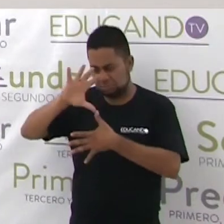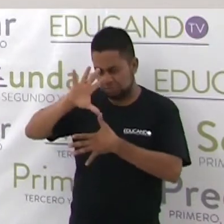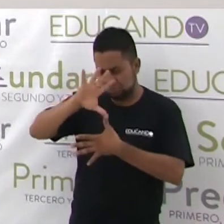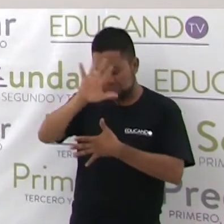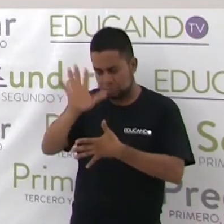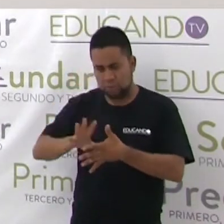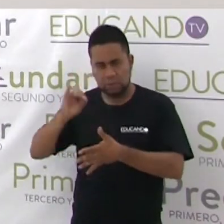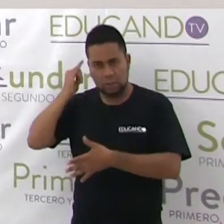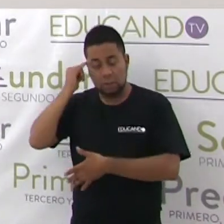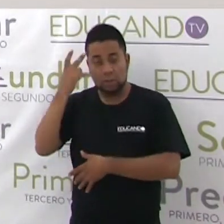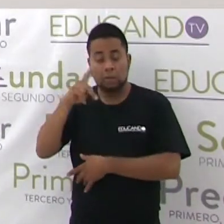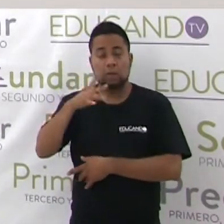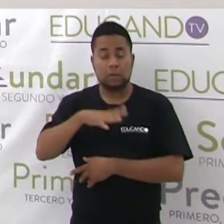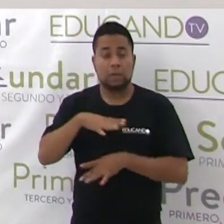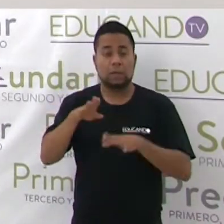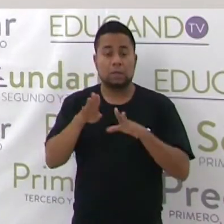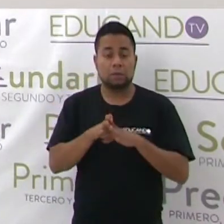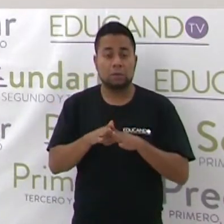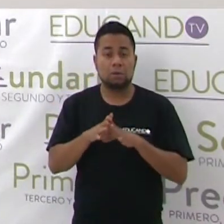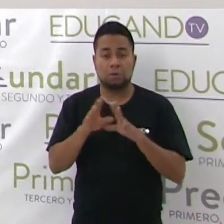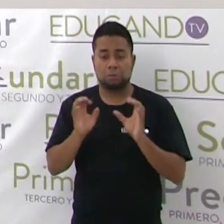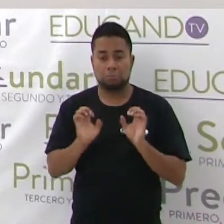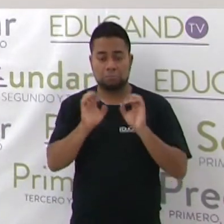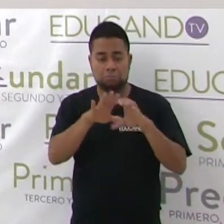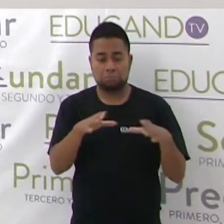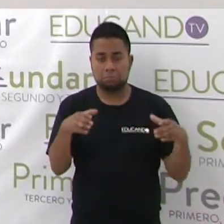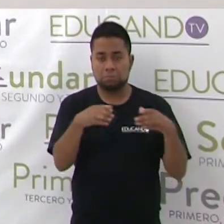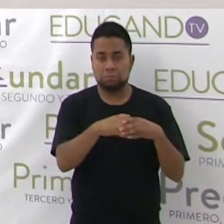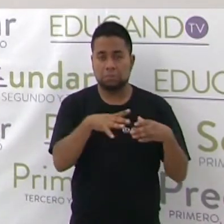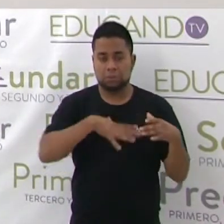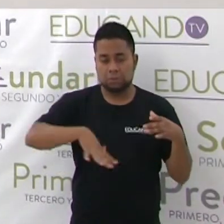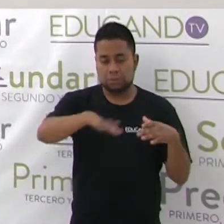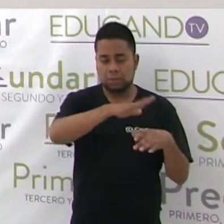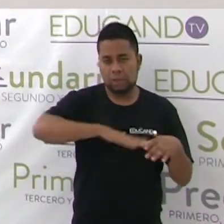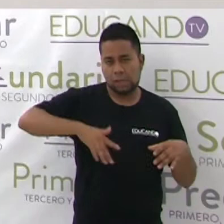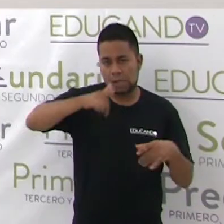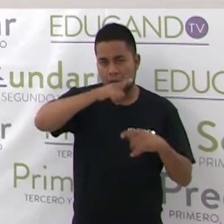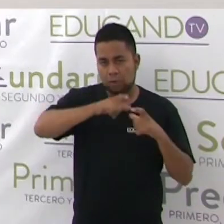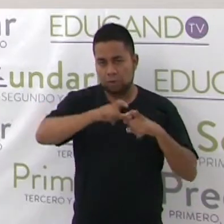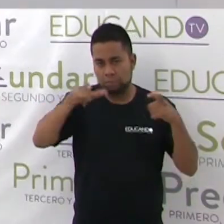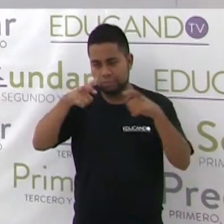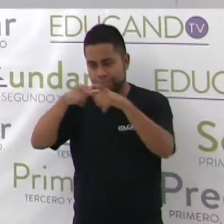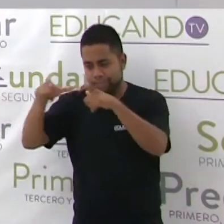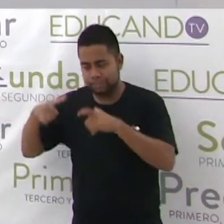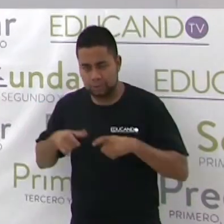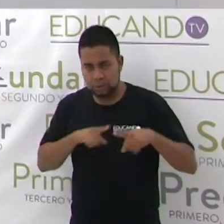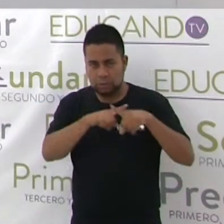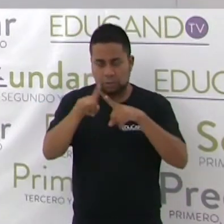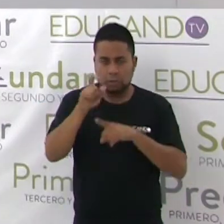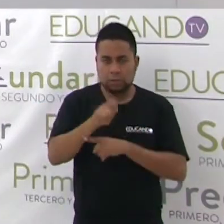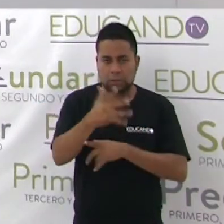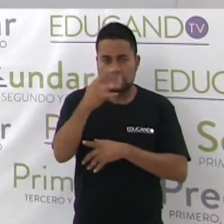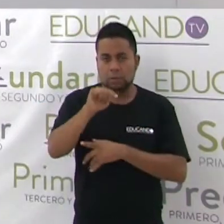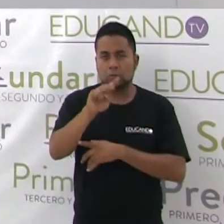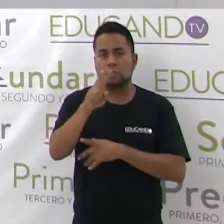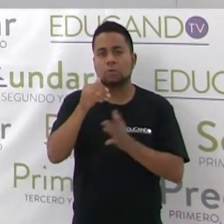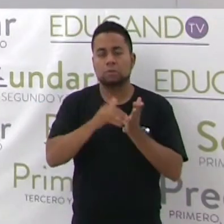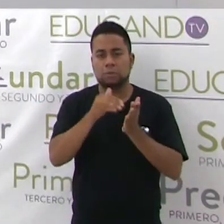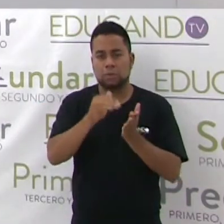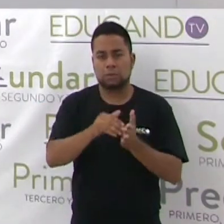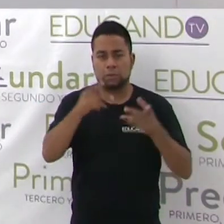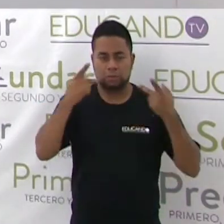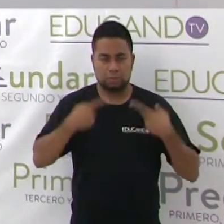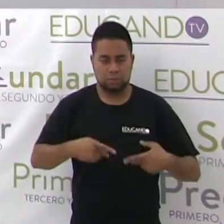pero existe un alto grado de concentración en unas cuantas lenguas. En efecto, 15.2 millones